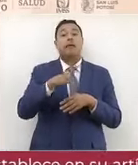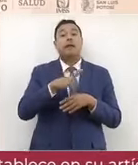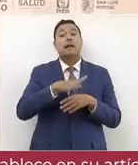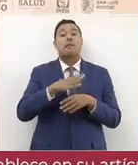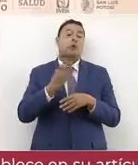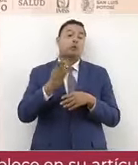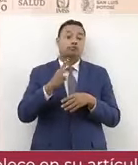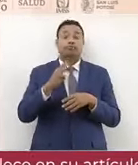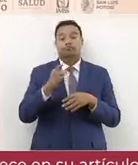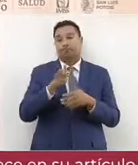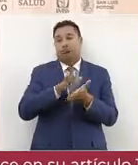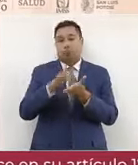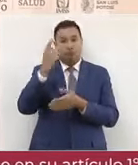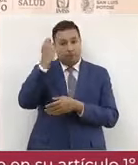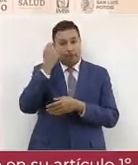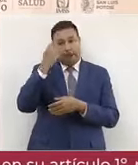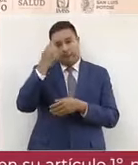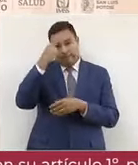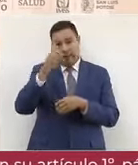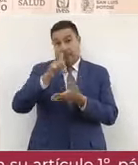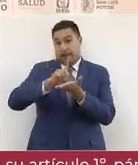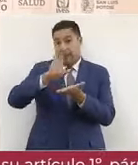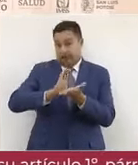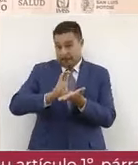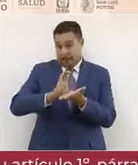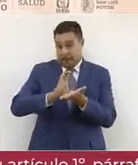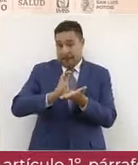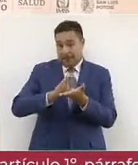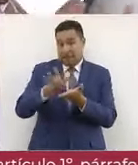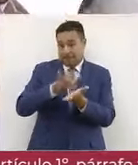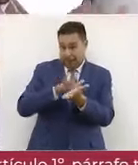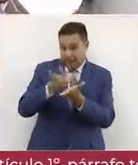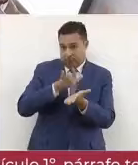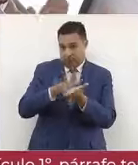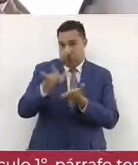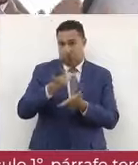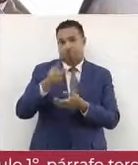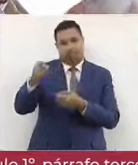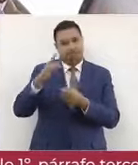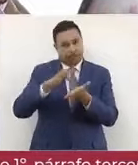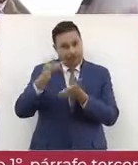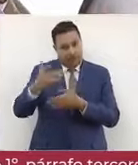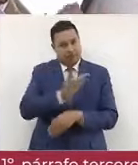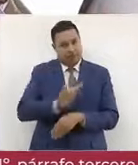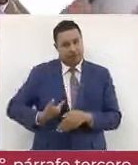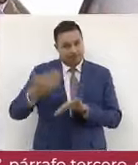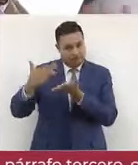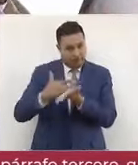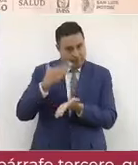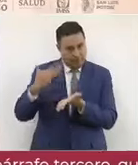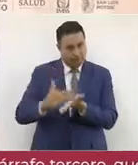discapacitados, y eso es un gran logro del gobierno federal por apoyarnos a San Luis Potosí.